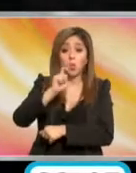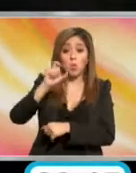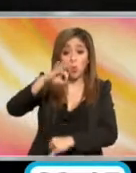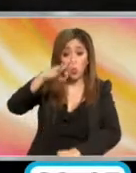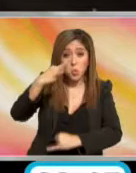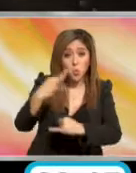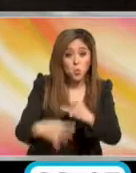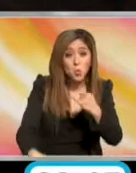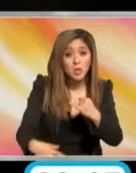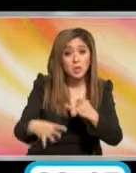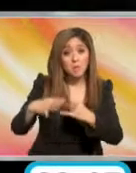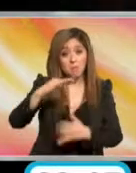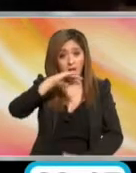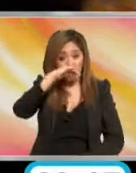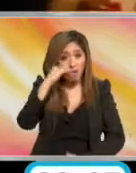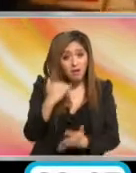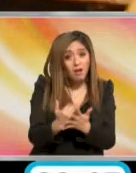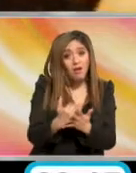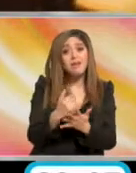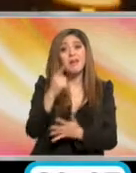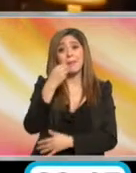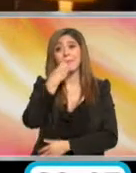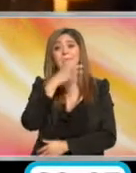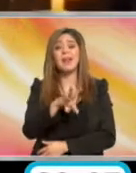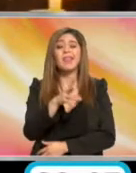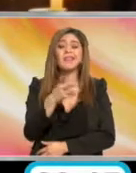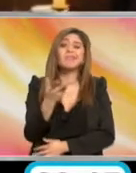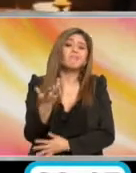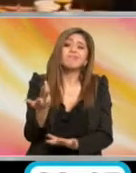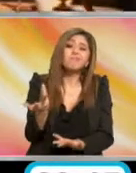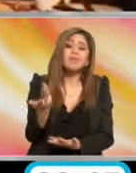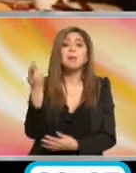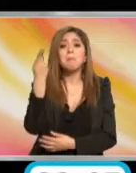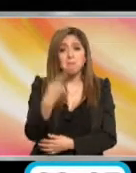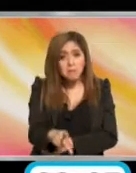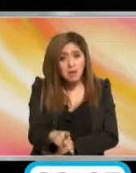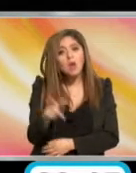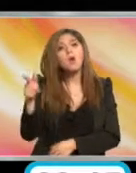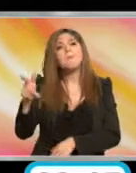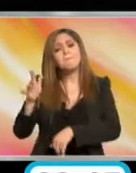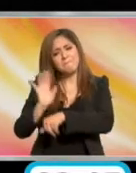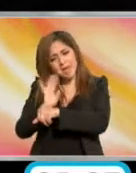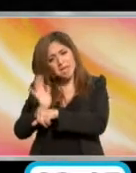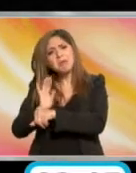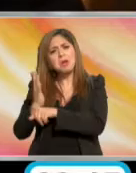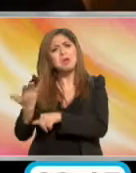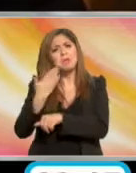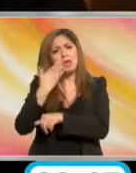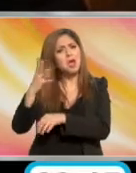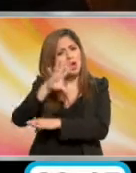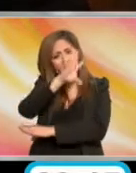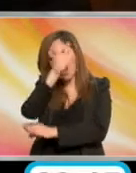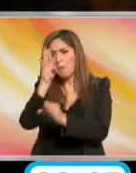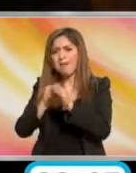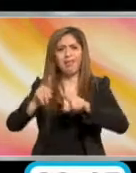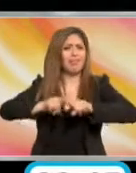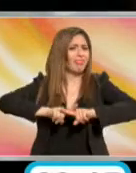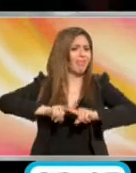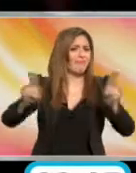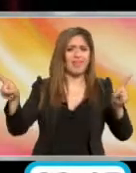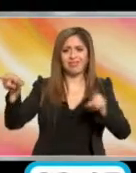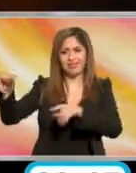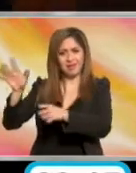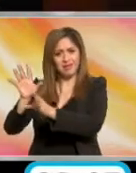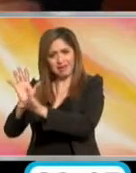digamos, complaciente o amable. Pero está en otro lugar la película. Es una película completamente diferente y